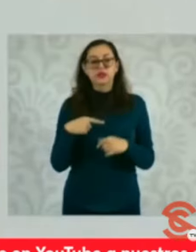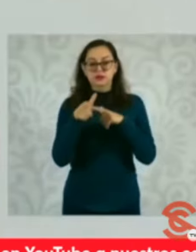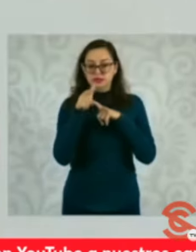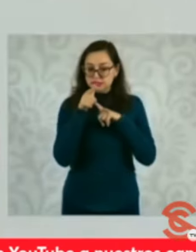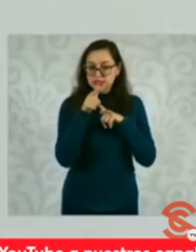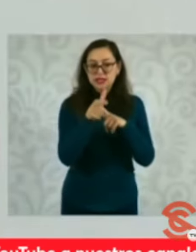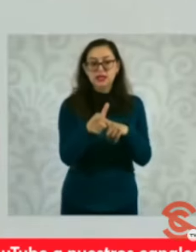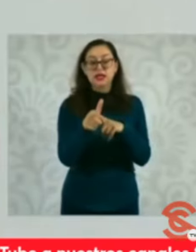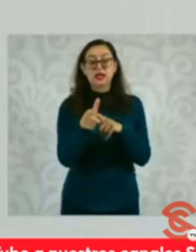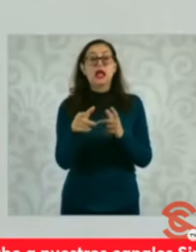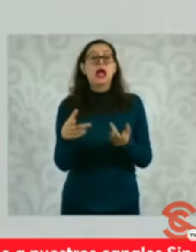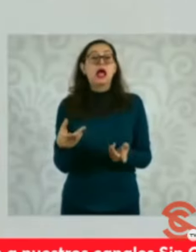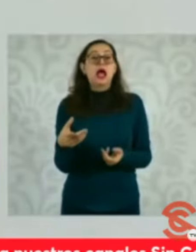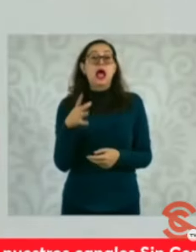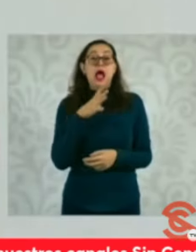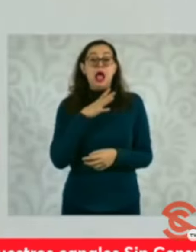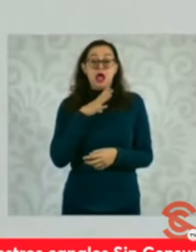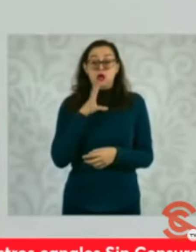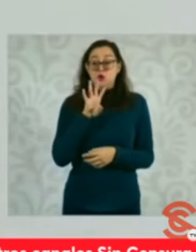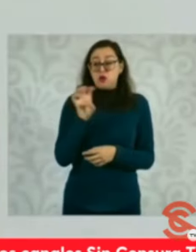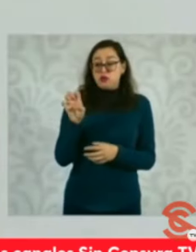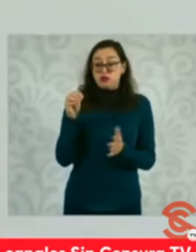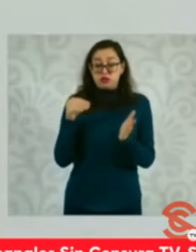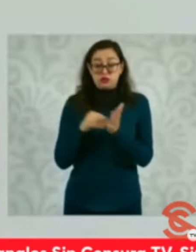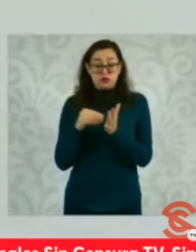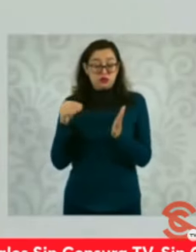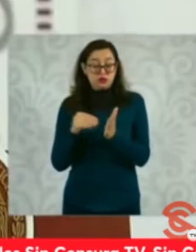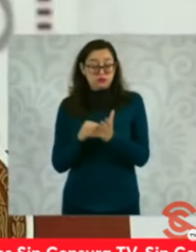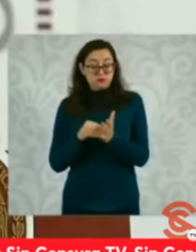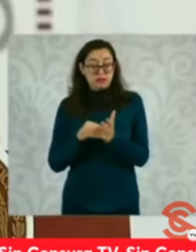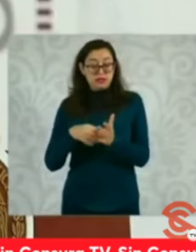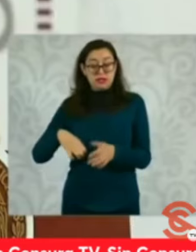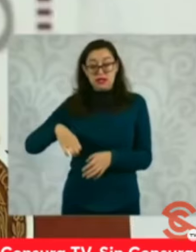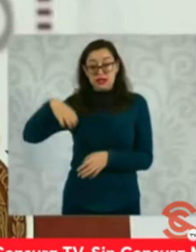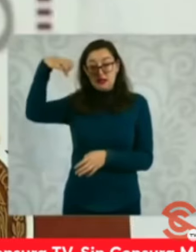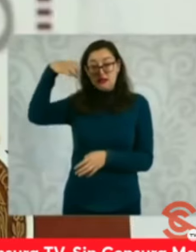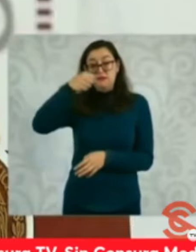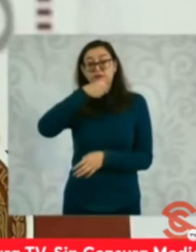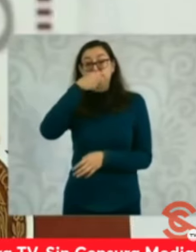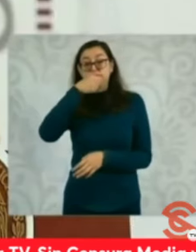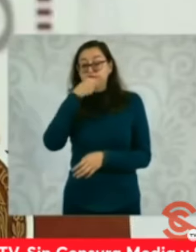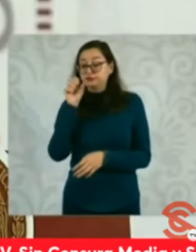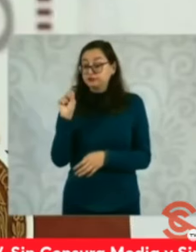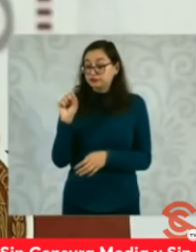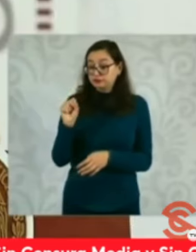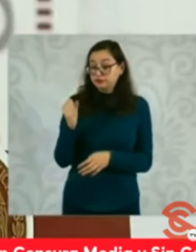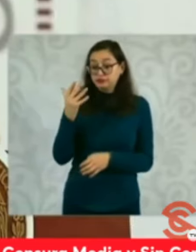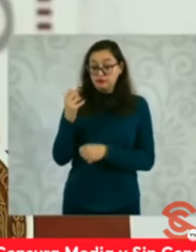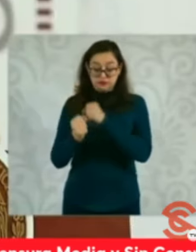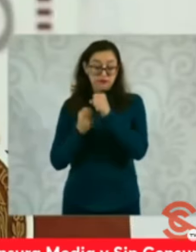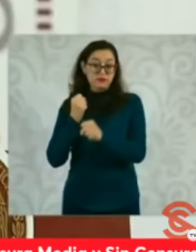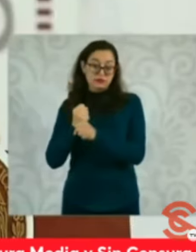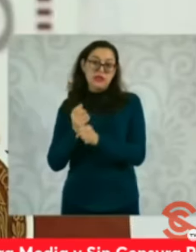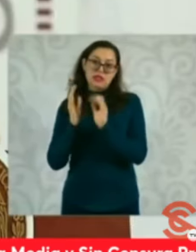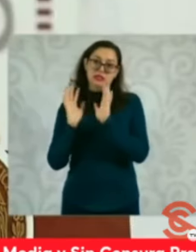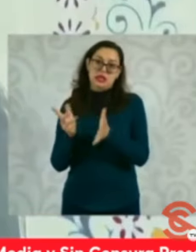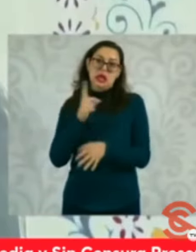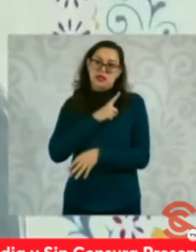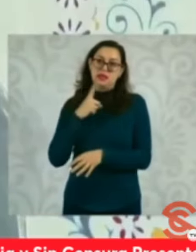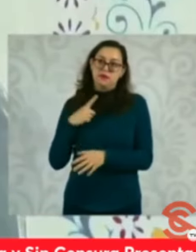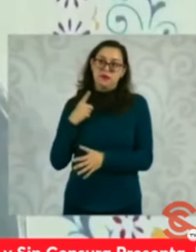cerca de 400,000 adultos mayores que ya cumplieron 65 y que se les tiene que dar su